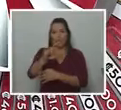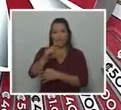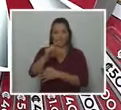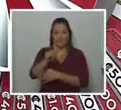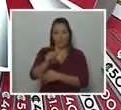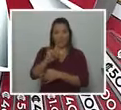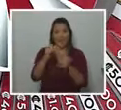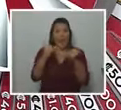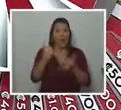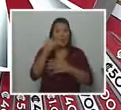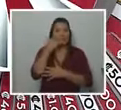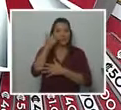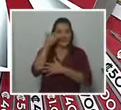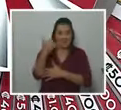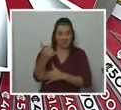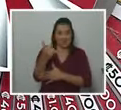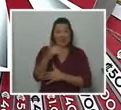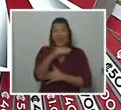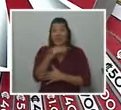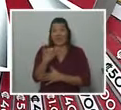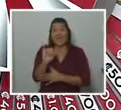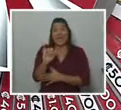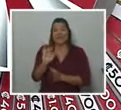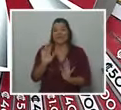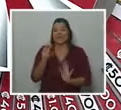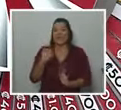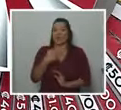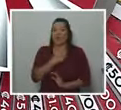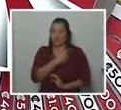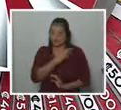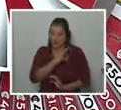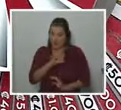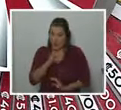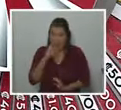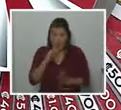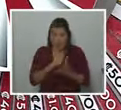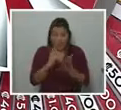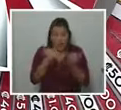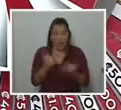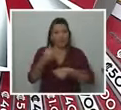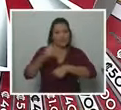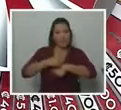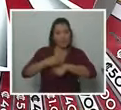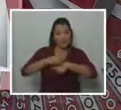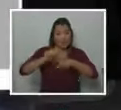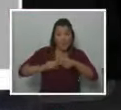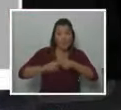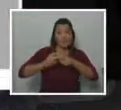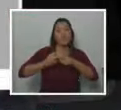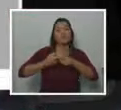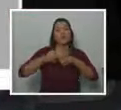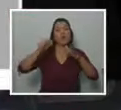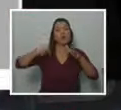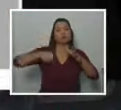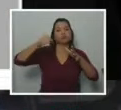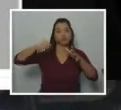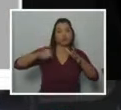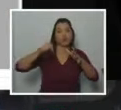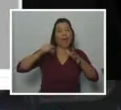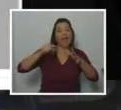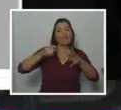a tener llamada telefónica y esa es la fe. Por eso en este momento hacemos la tómbola que nos dará los apellidos de una persona que